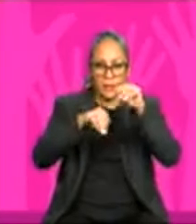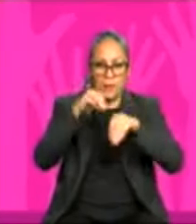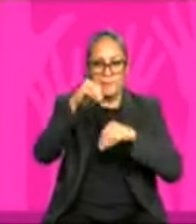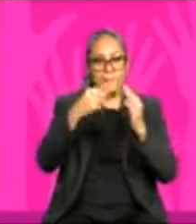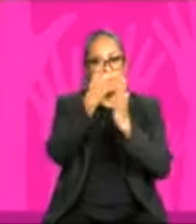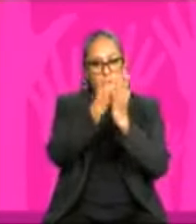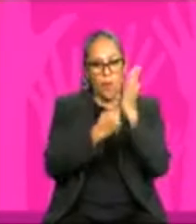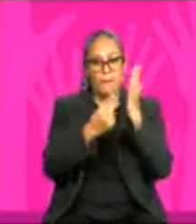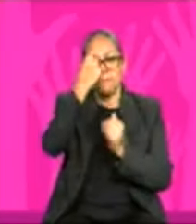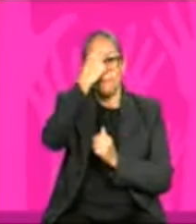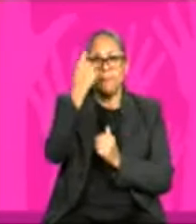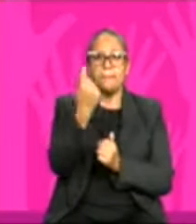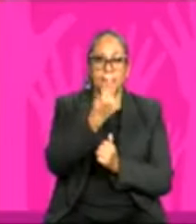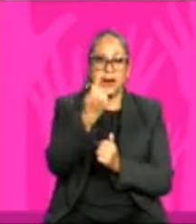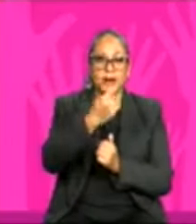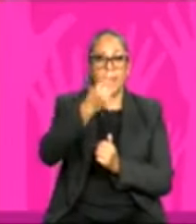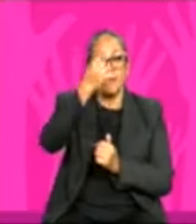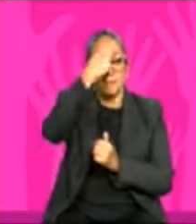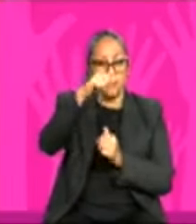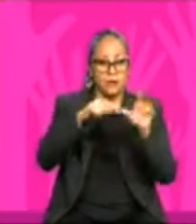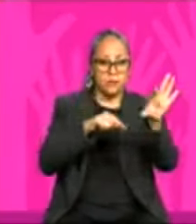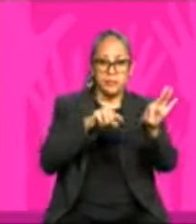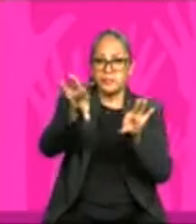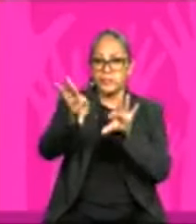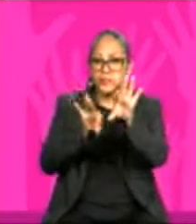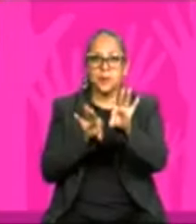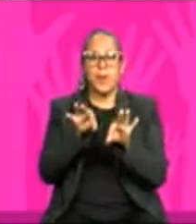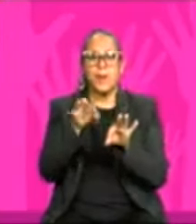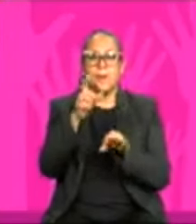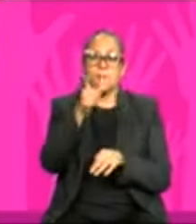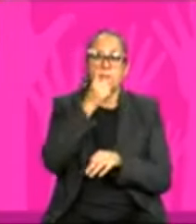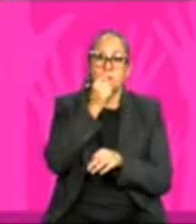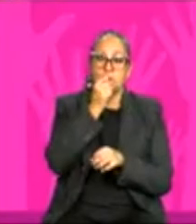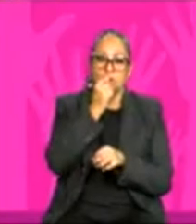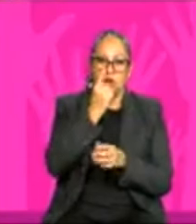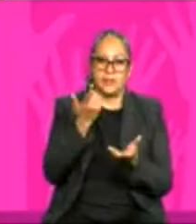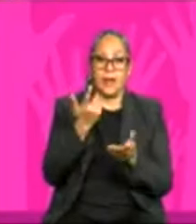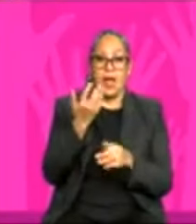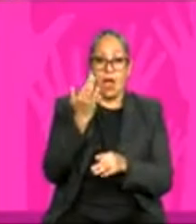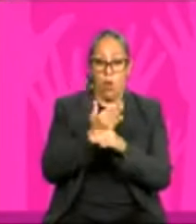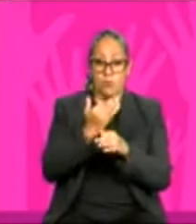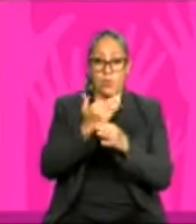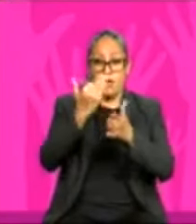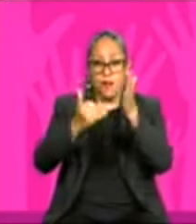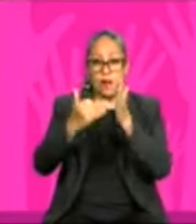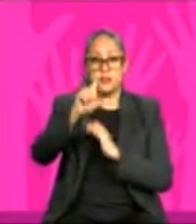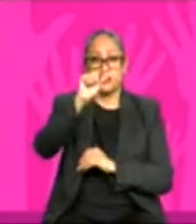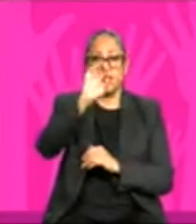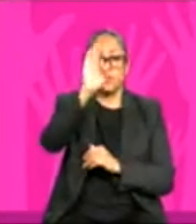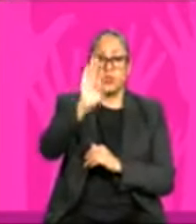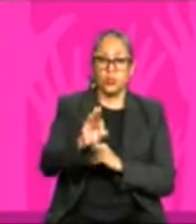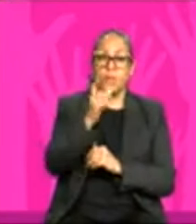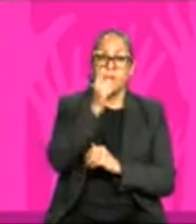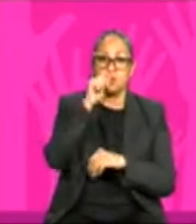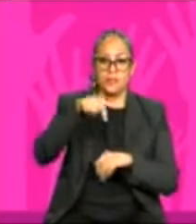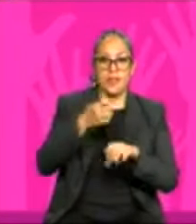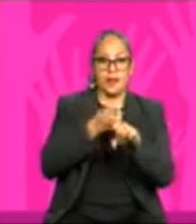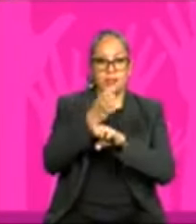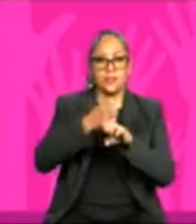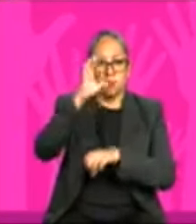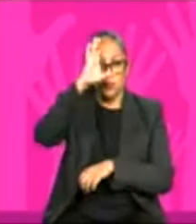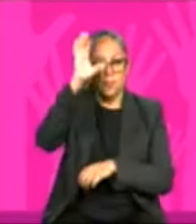el reclutamiento de las policías. Tenemos un déficit del 70% de policías en el estado, pero para